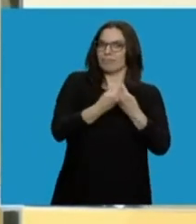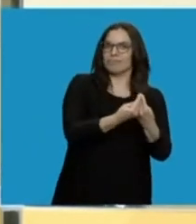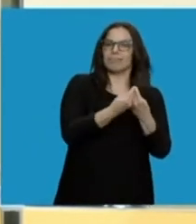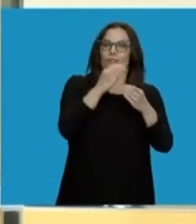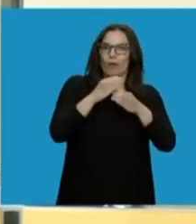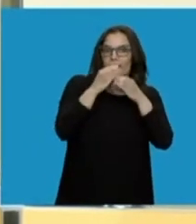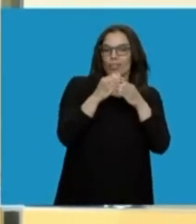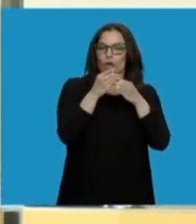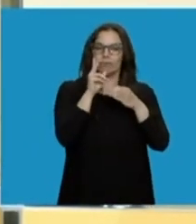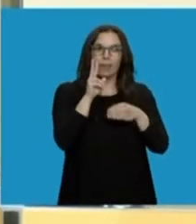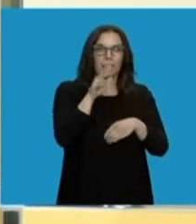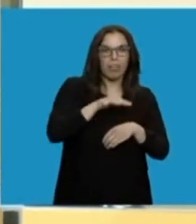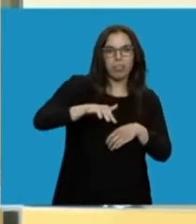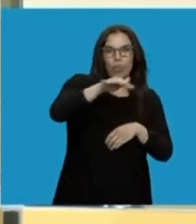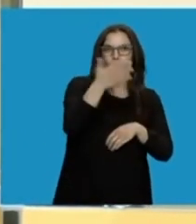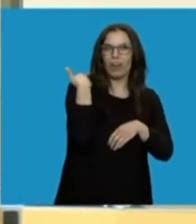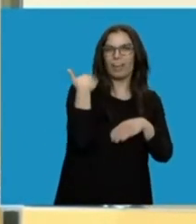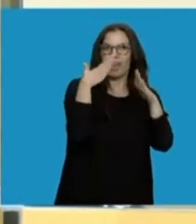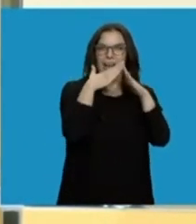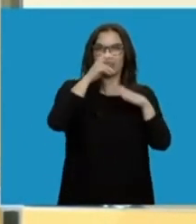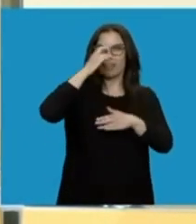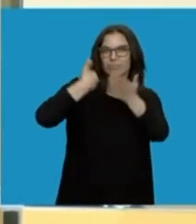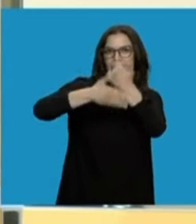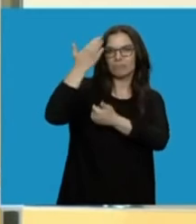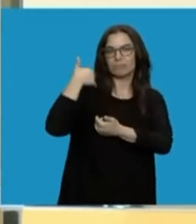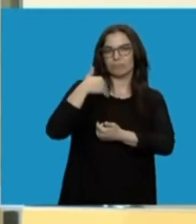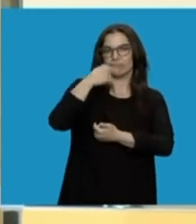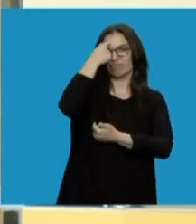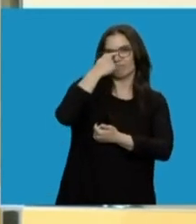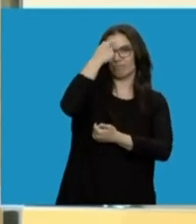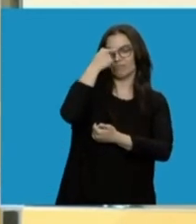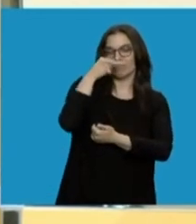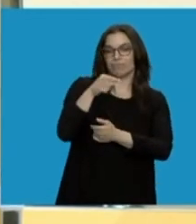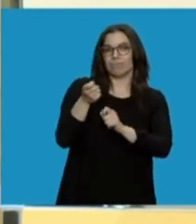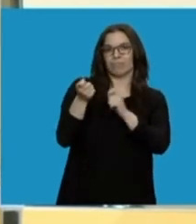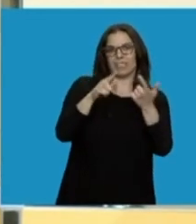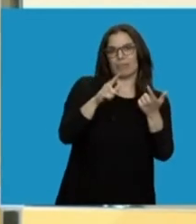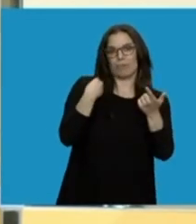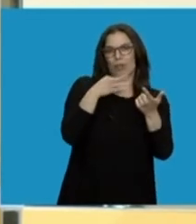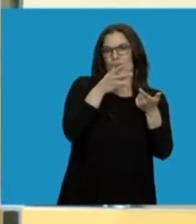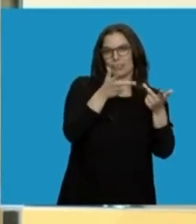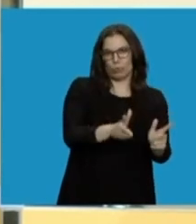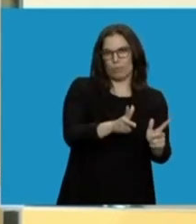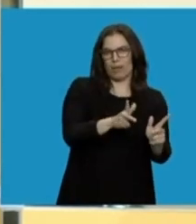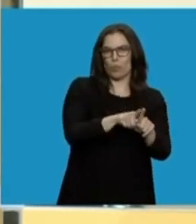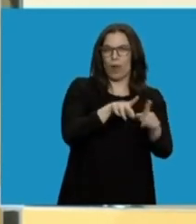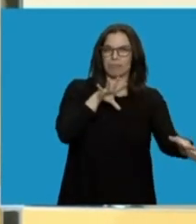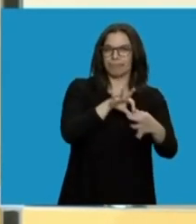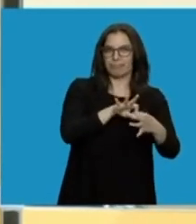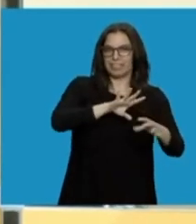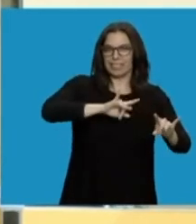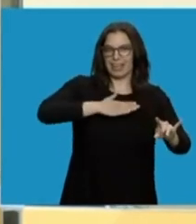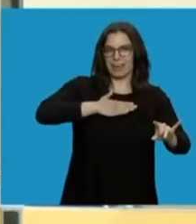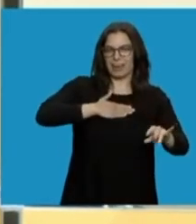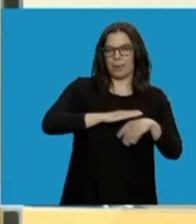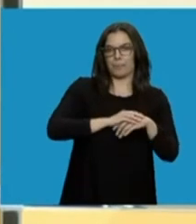les enseñaba las ruinas de la antigua casa, del antiguo pueblo. Esa es la metáfora, la primera metáfora, la del arraigo. La otra imagen es más